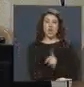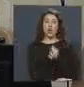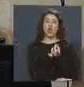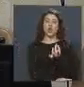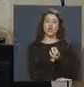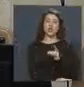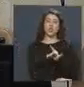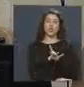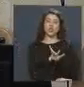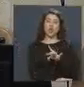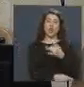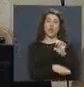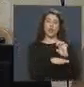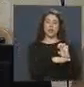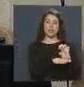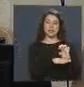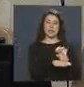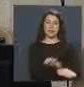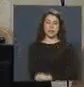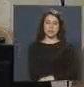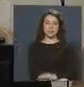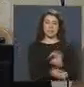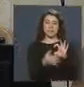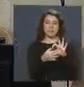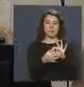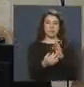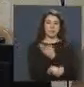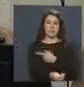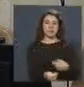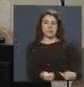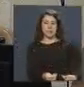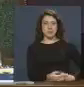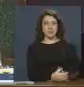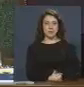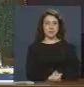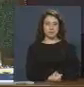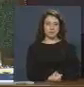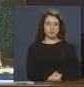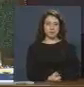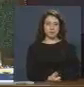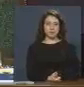solamente estatales. Gracias, presidente.